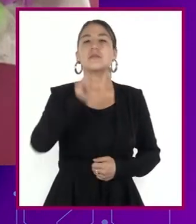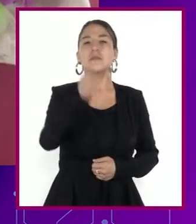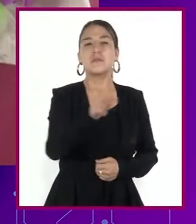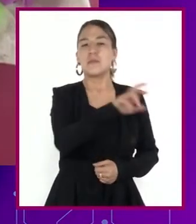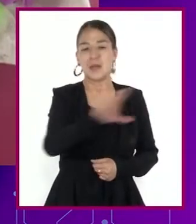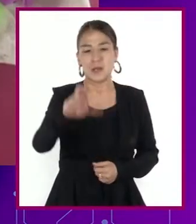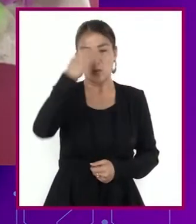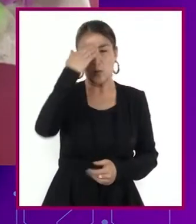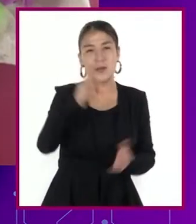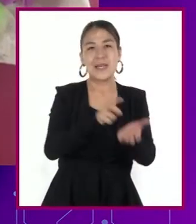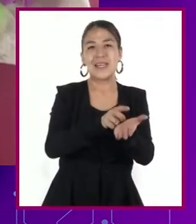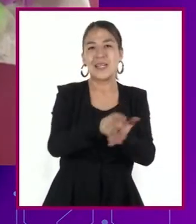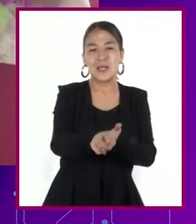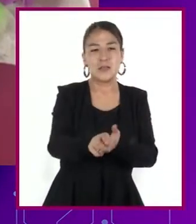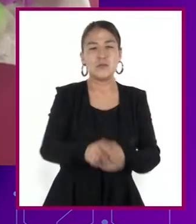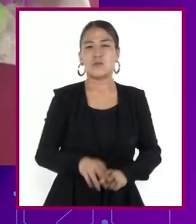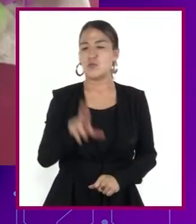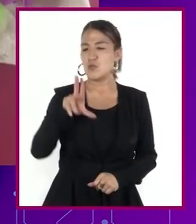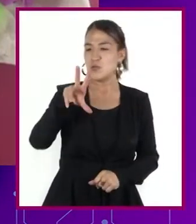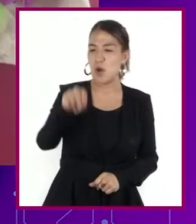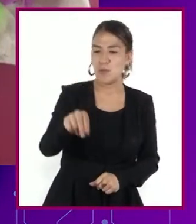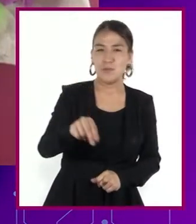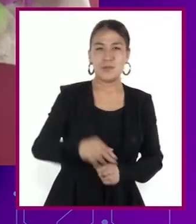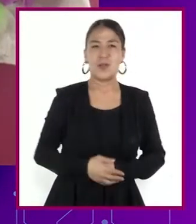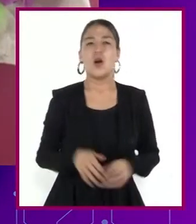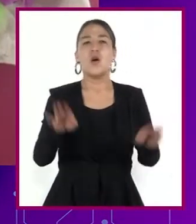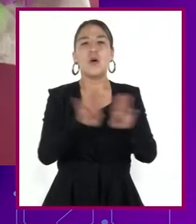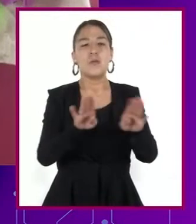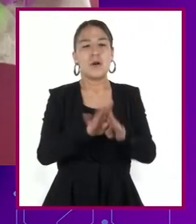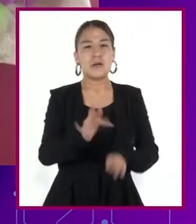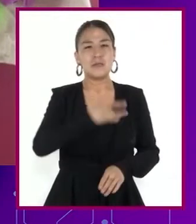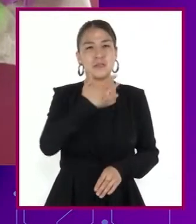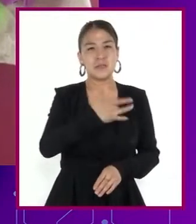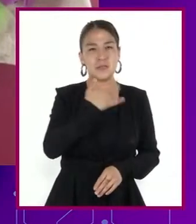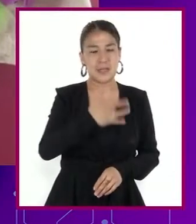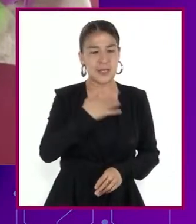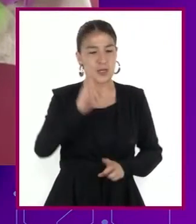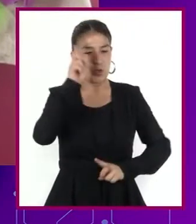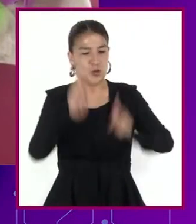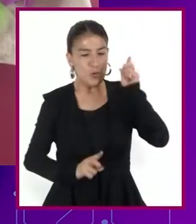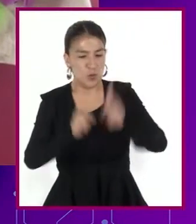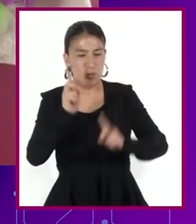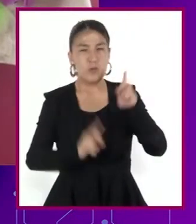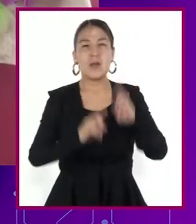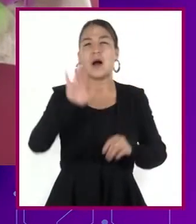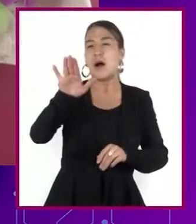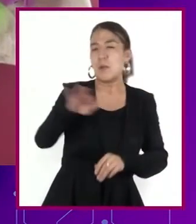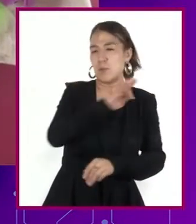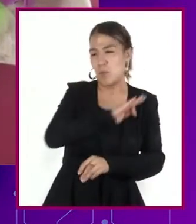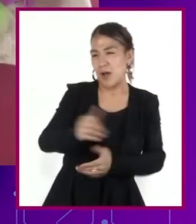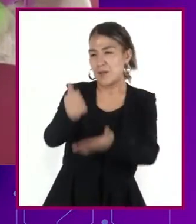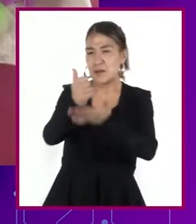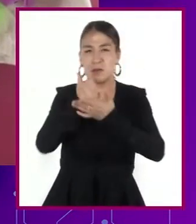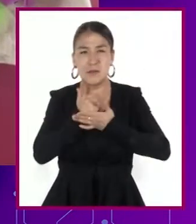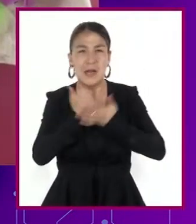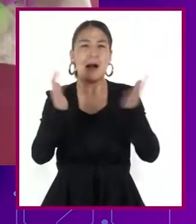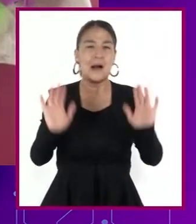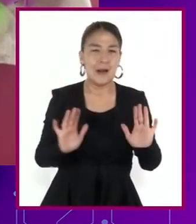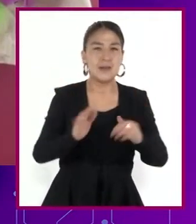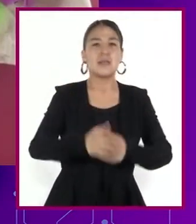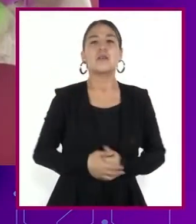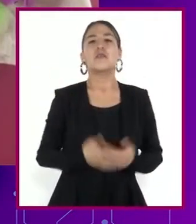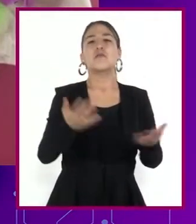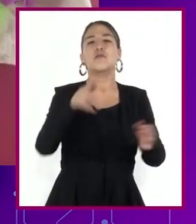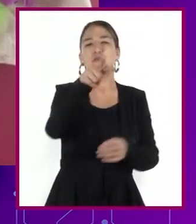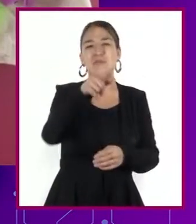el derecho a decir que no, a expresar una duda, comunicar una inconformidad o, ¿por qué no?, a veces